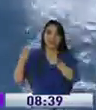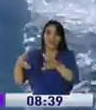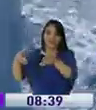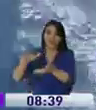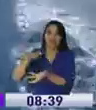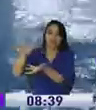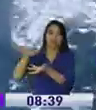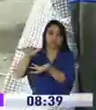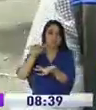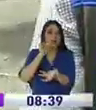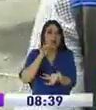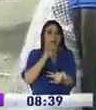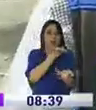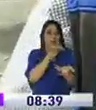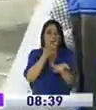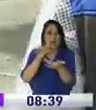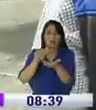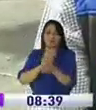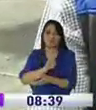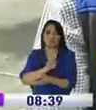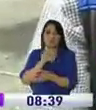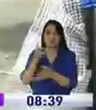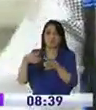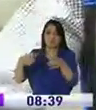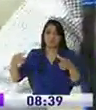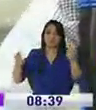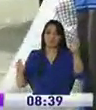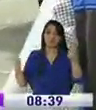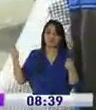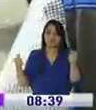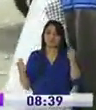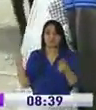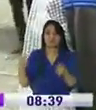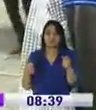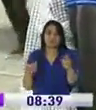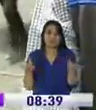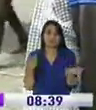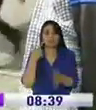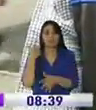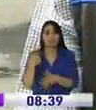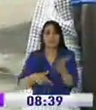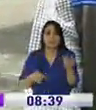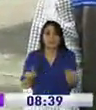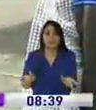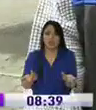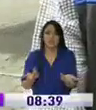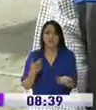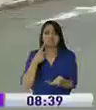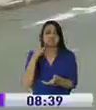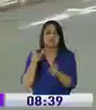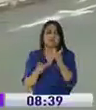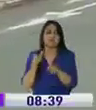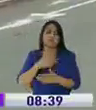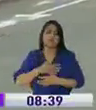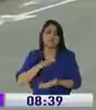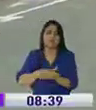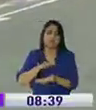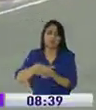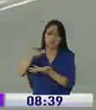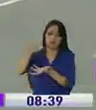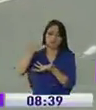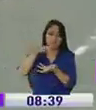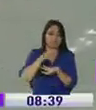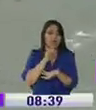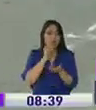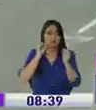líquido vital. Tenemos 21 tanqueros en todos los sectores para que no haya la menor afectación posible. En un recorrido por varios sectores